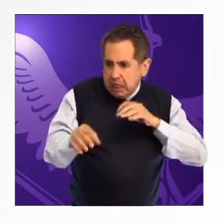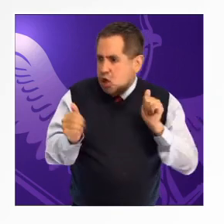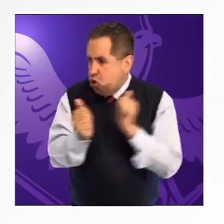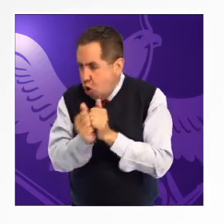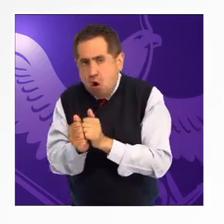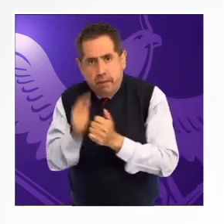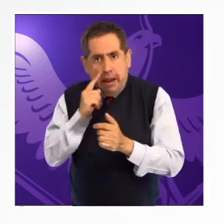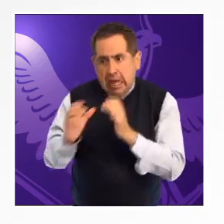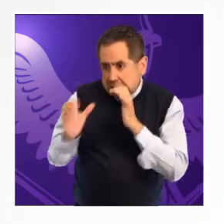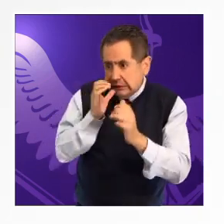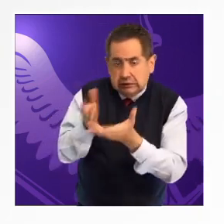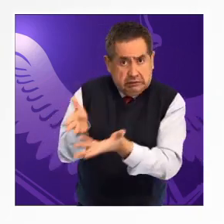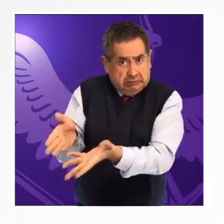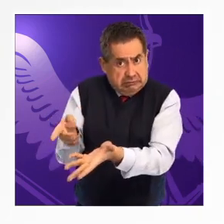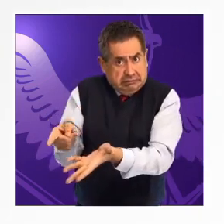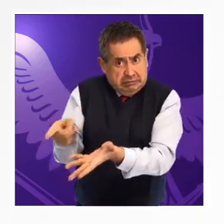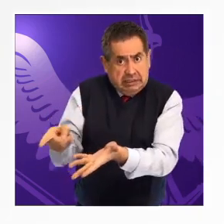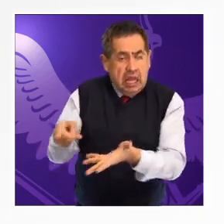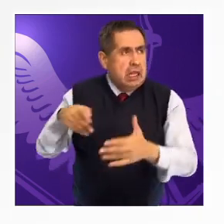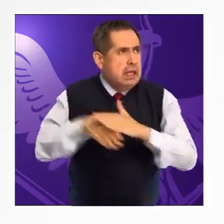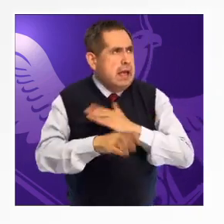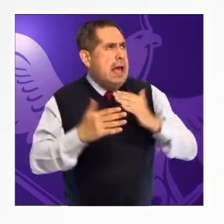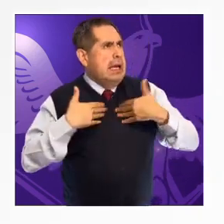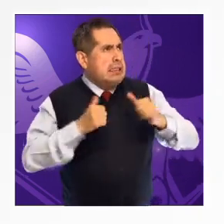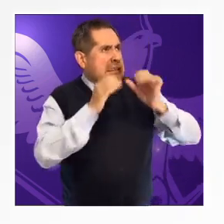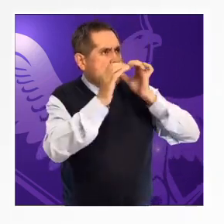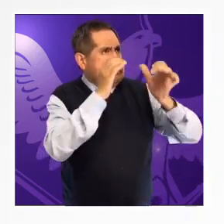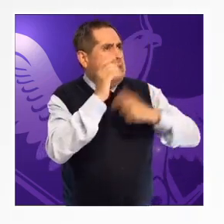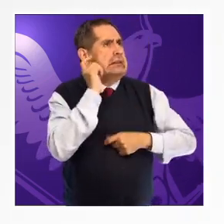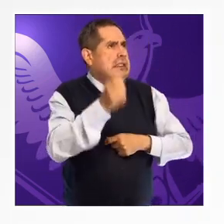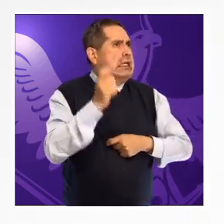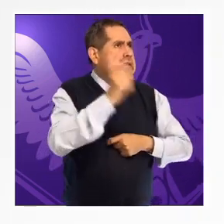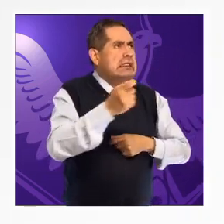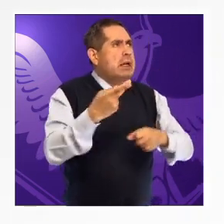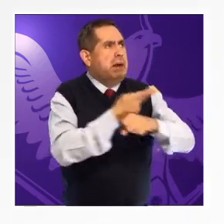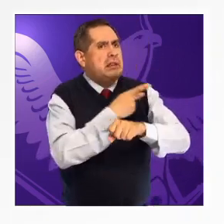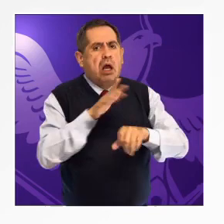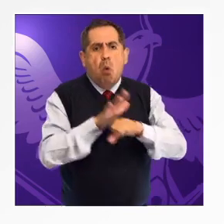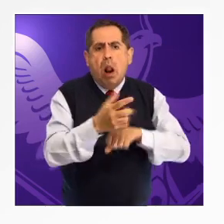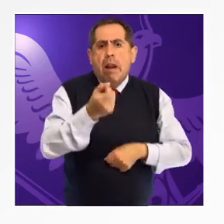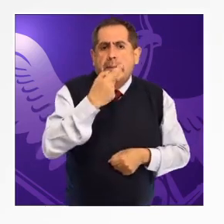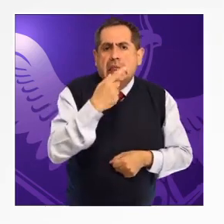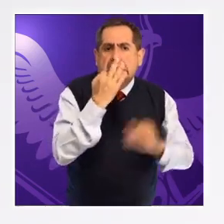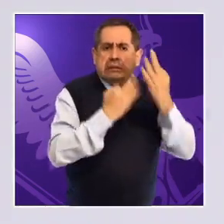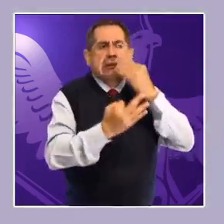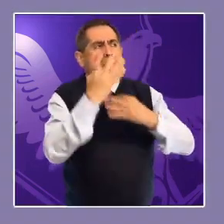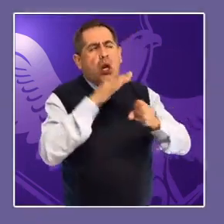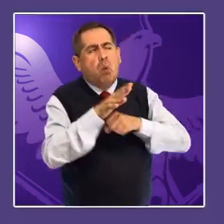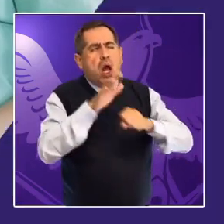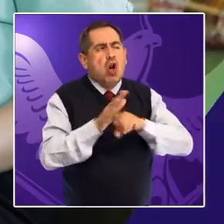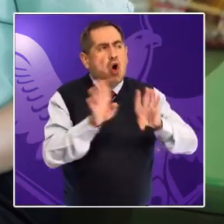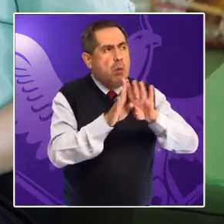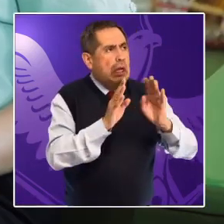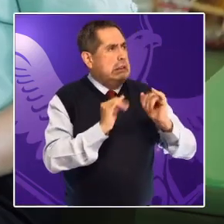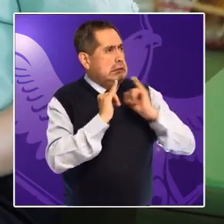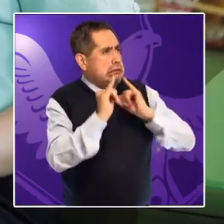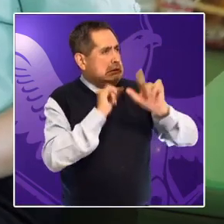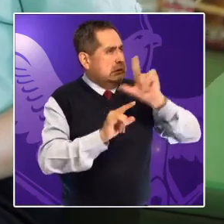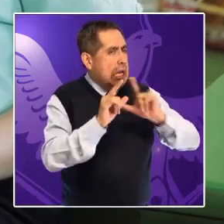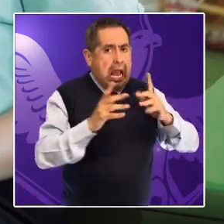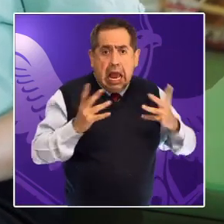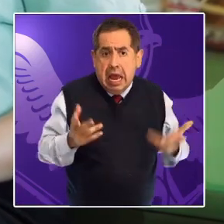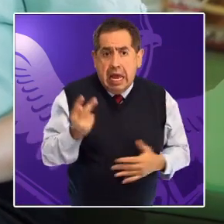tener acceso a entender qué es lo que está pasando, a qué tratamientos está siendo sometido, etc. Deben tener acceso a